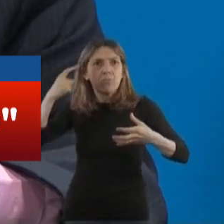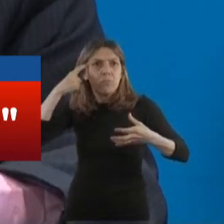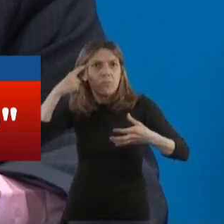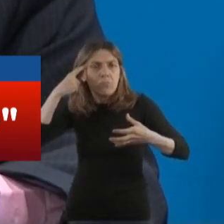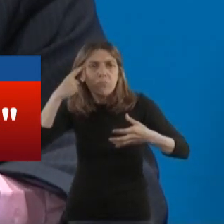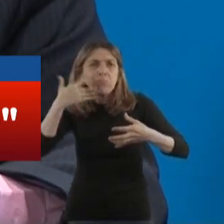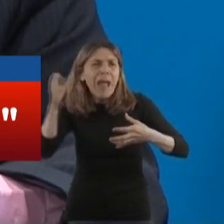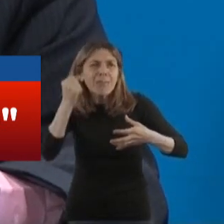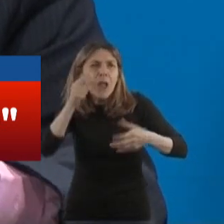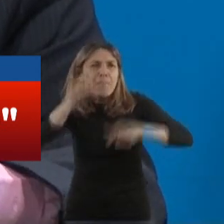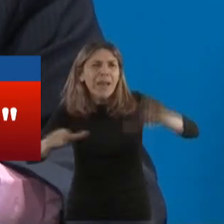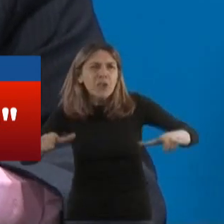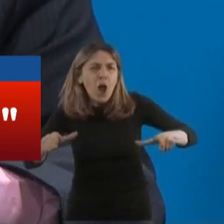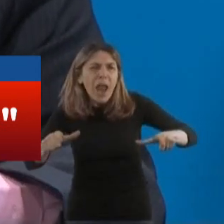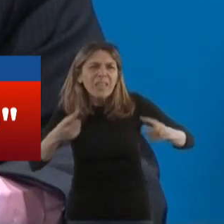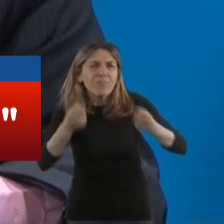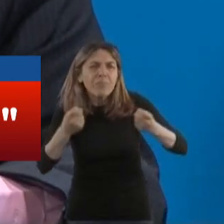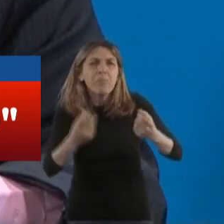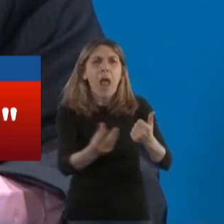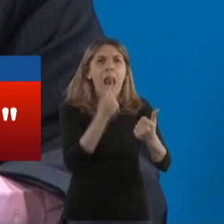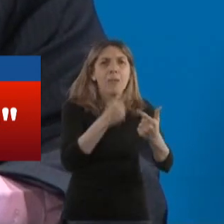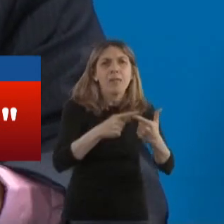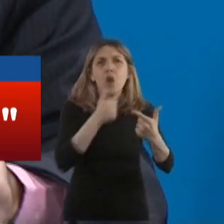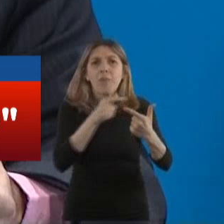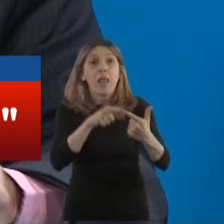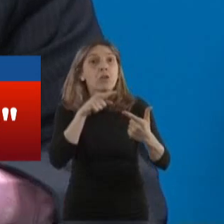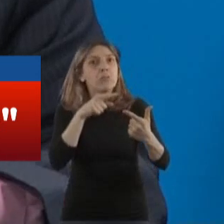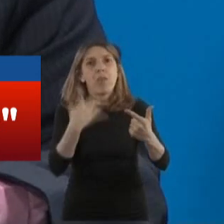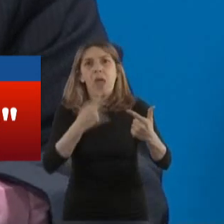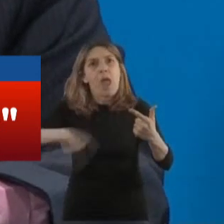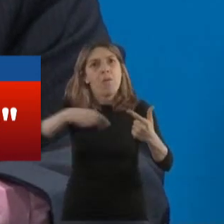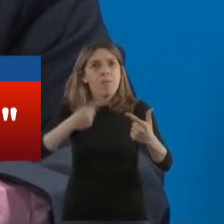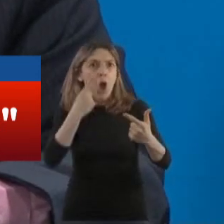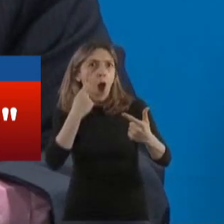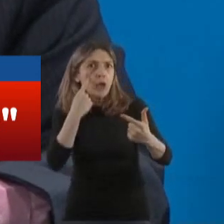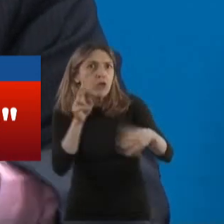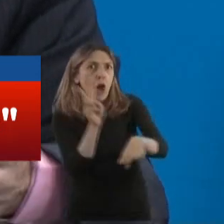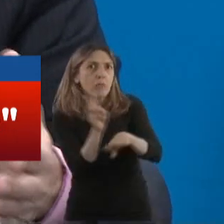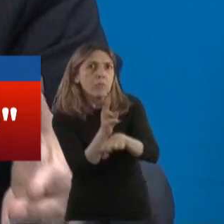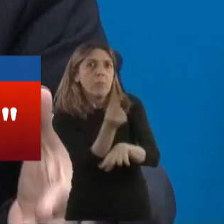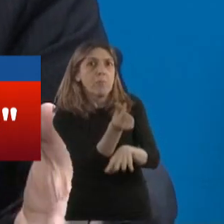consumos esenciales y que tienen que estar protegidos. Alimentos y medicamentos.